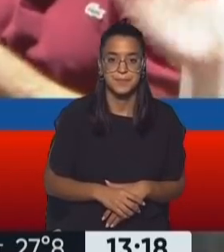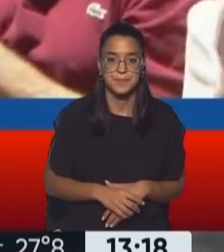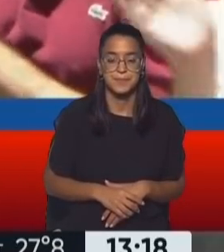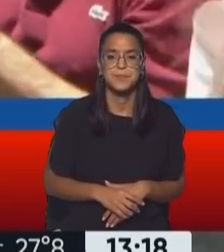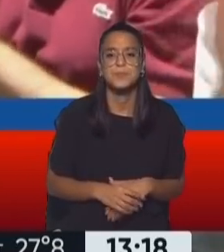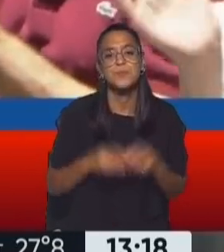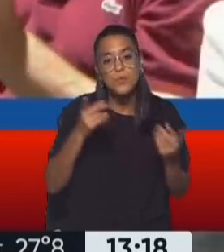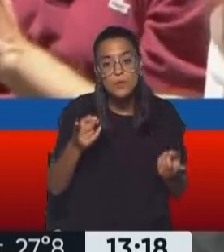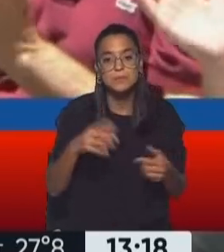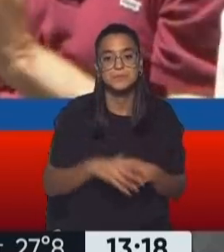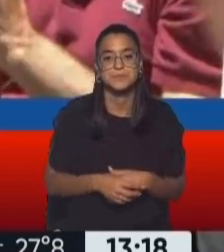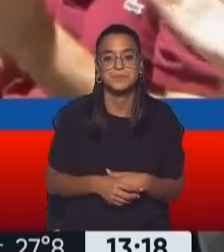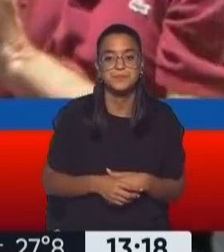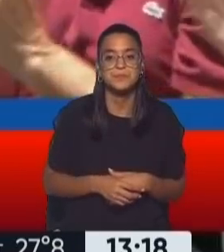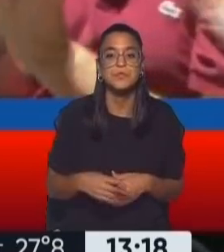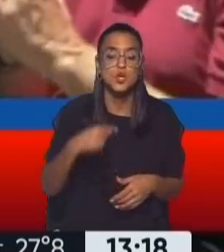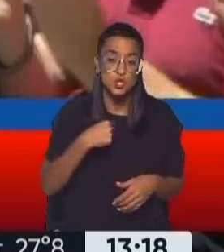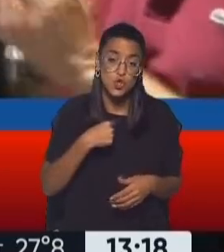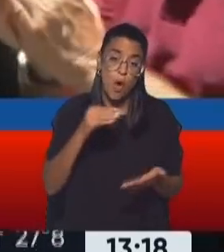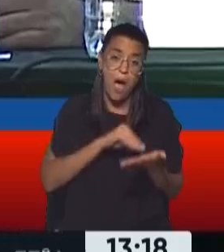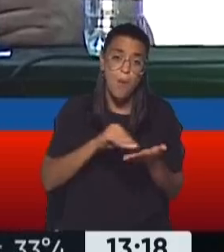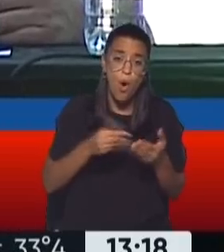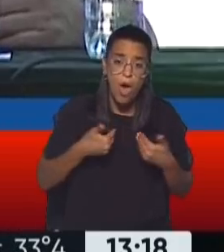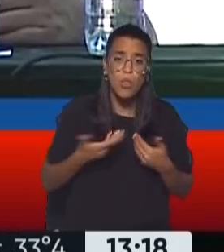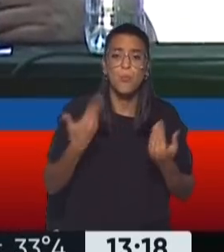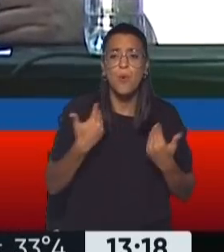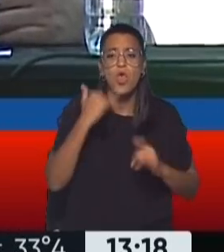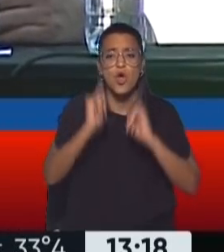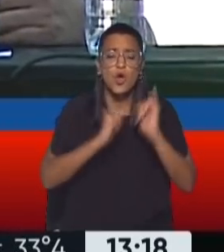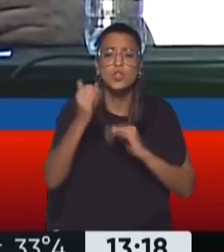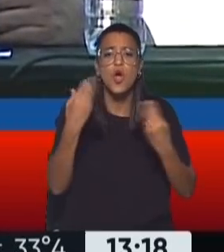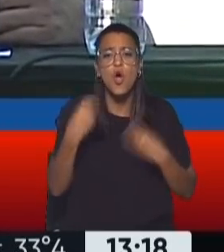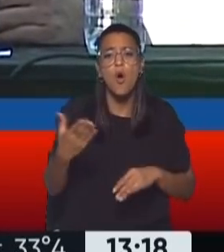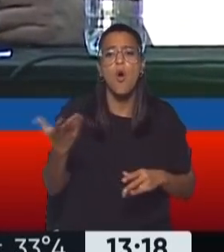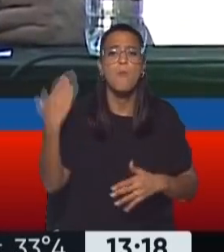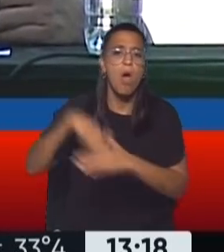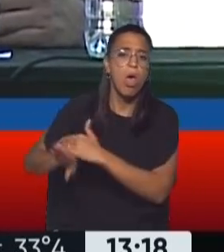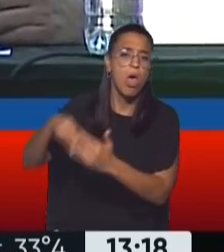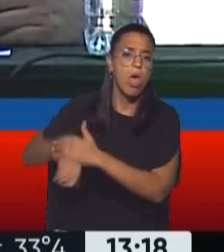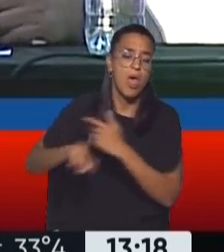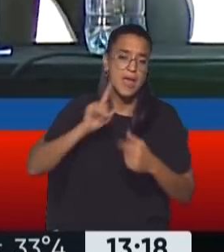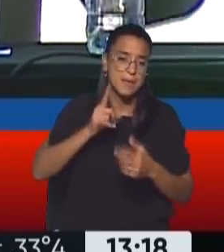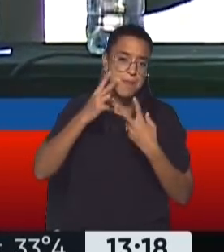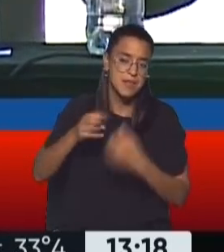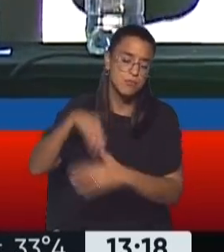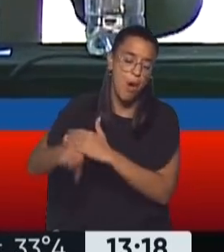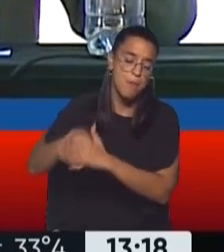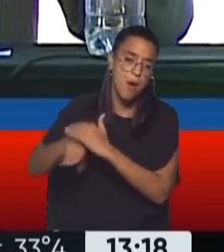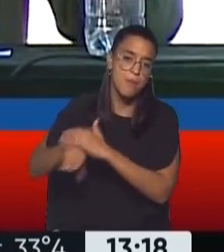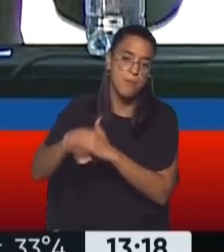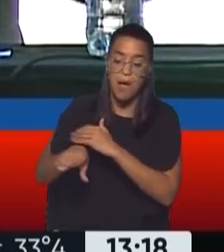Y como eso, yo que soy abogado, podría contarles cómo duermen causas y causas en la Corte y cómo van